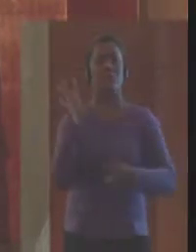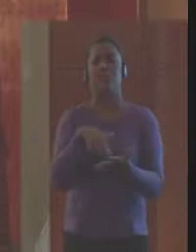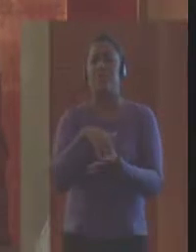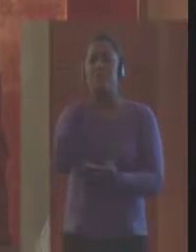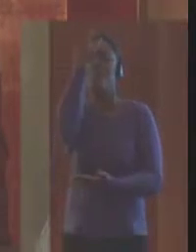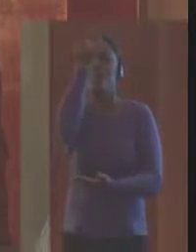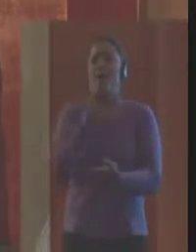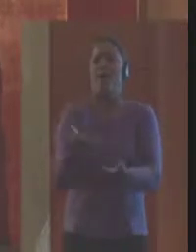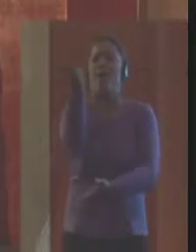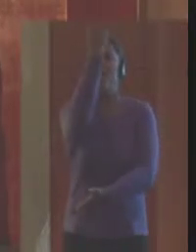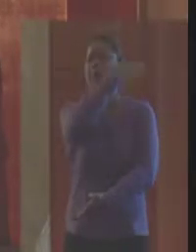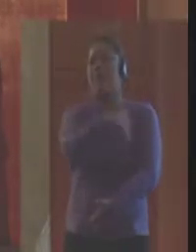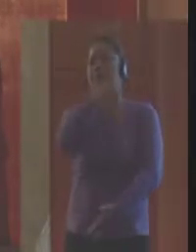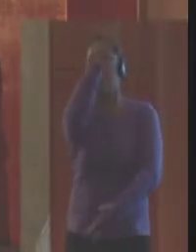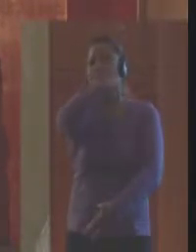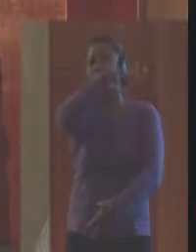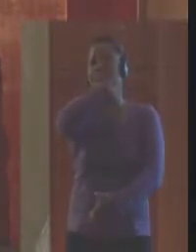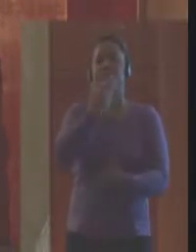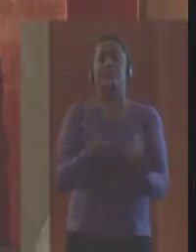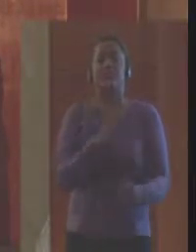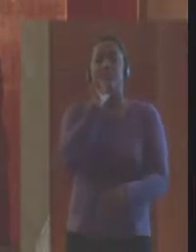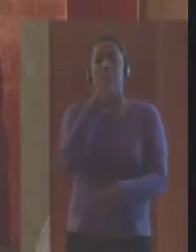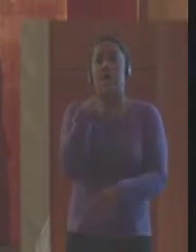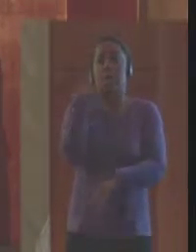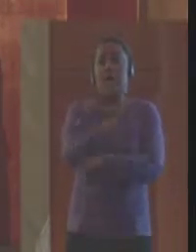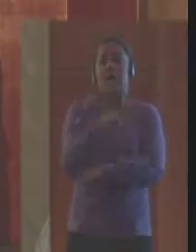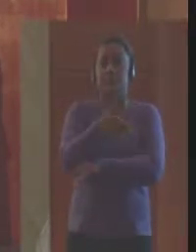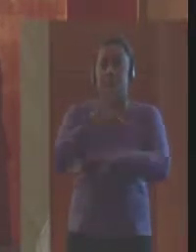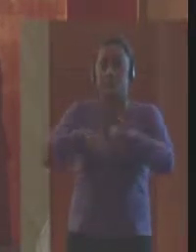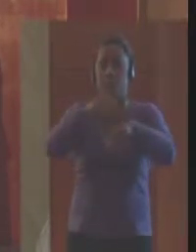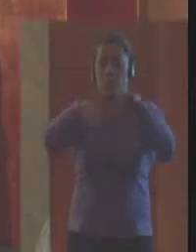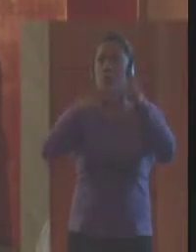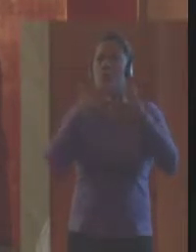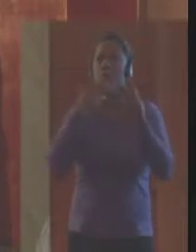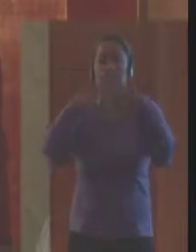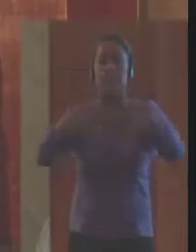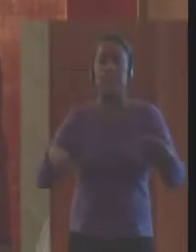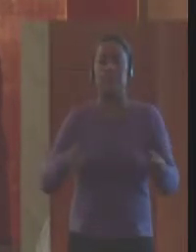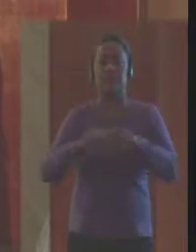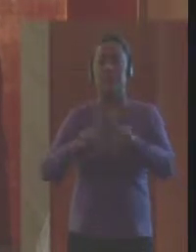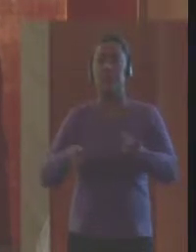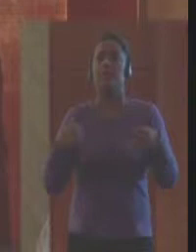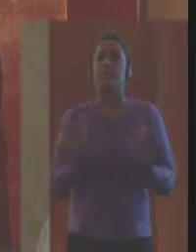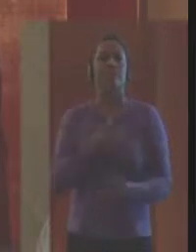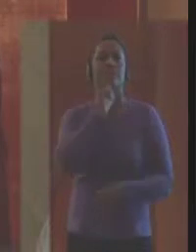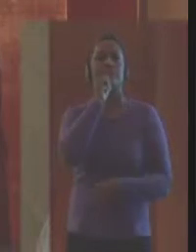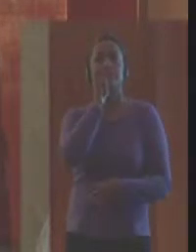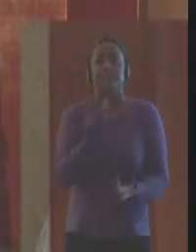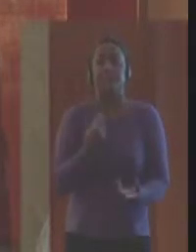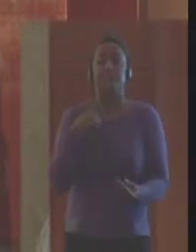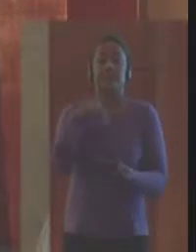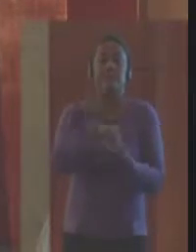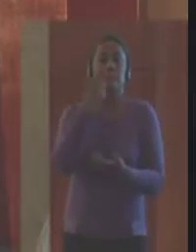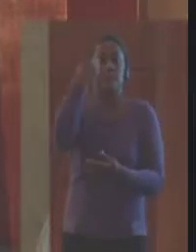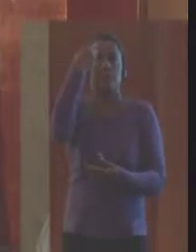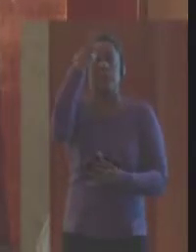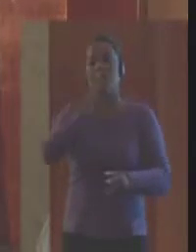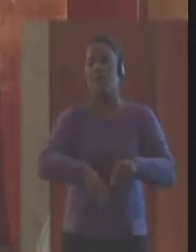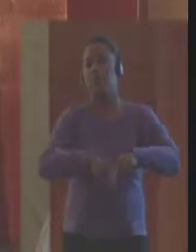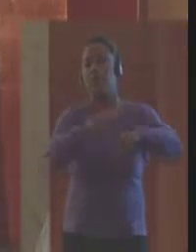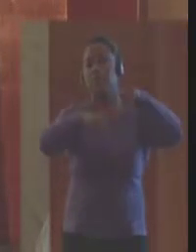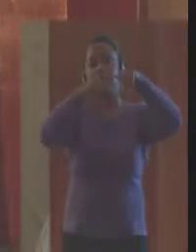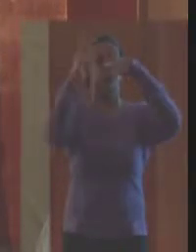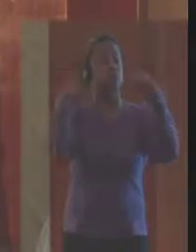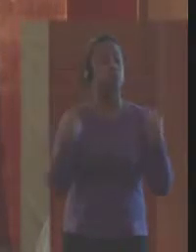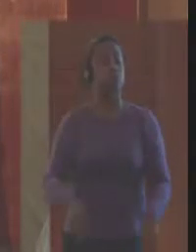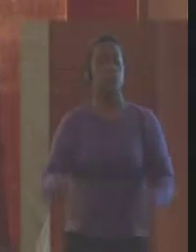fueron construidas mucho antes de la norma de diseño y construcción sismoresistente, de tal suerte que hoy tenemos un